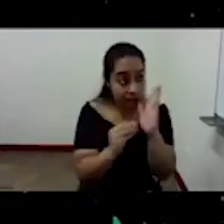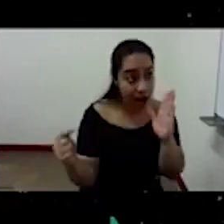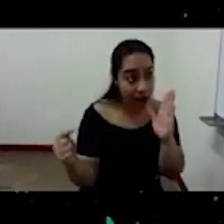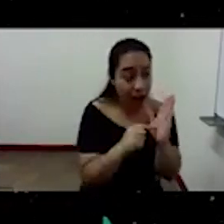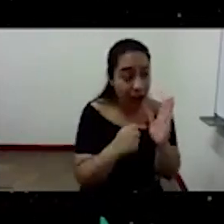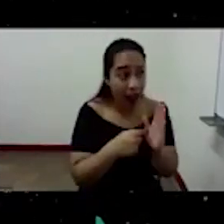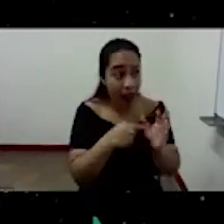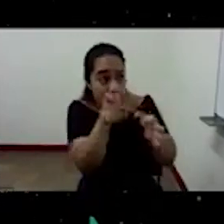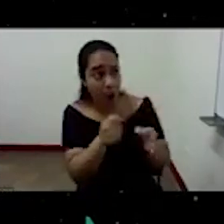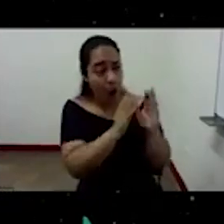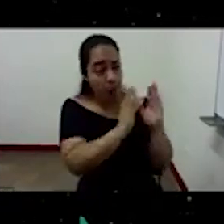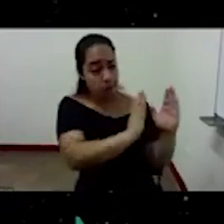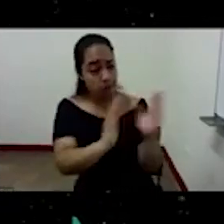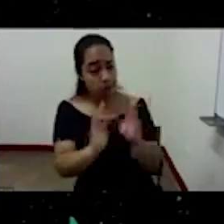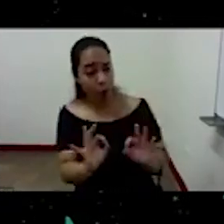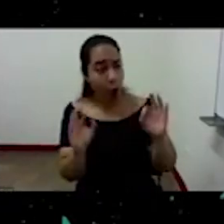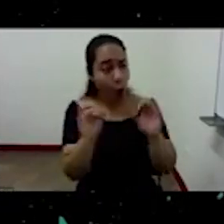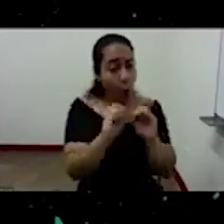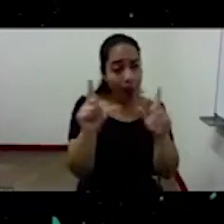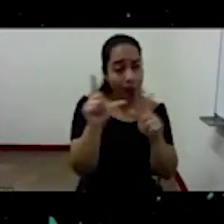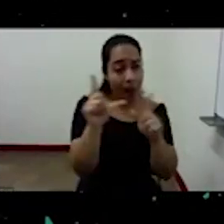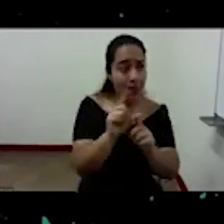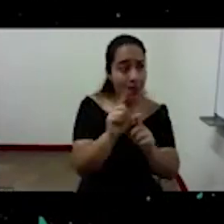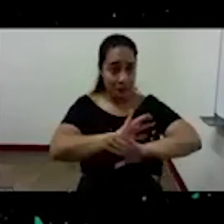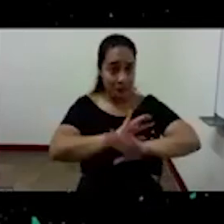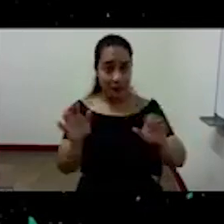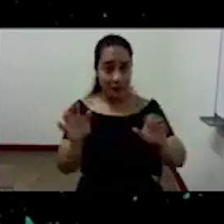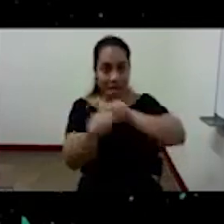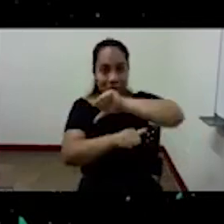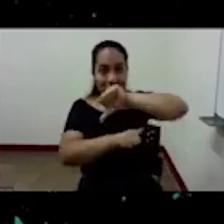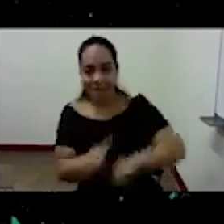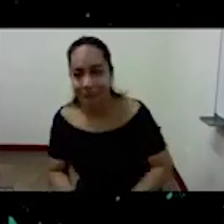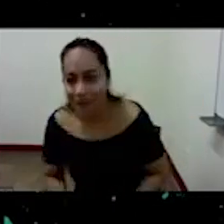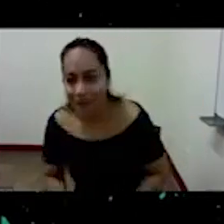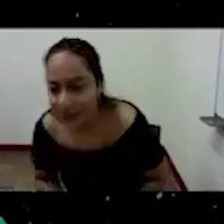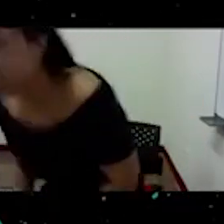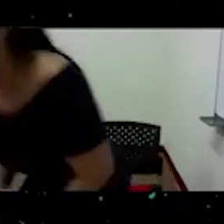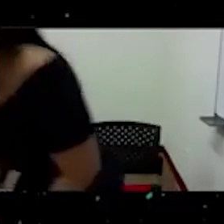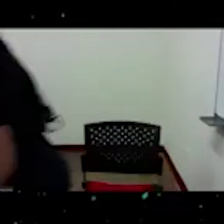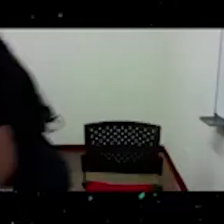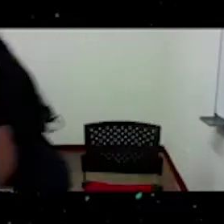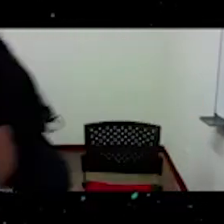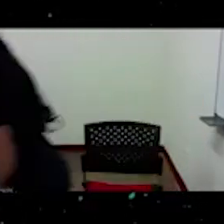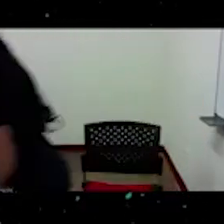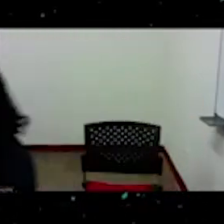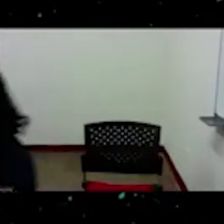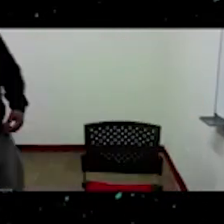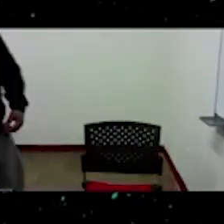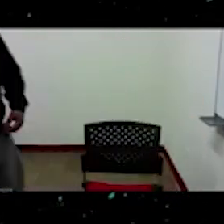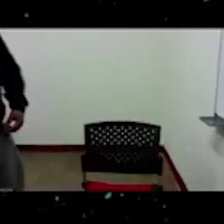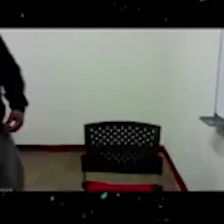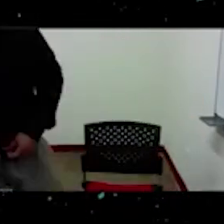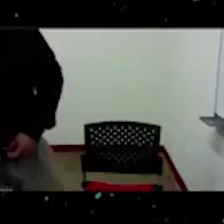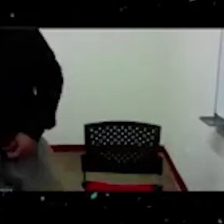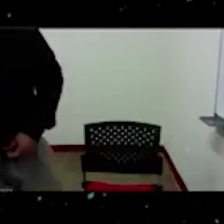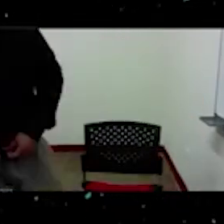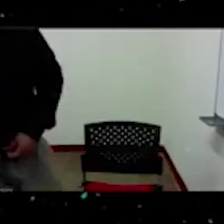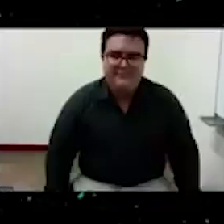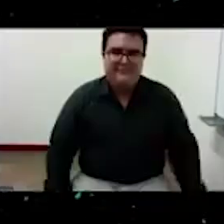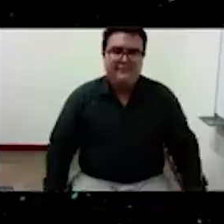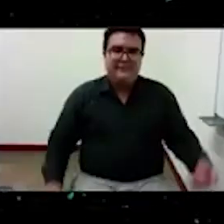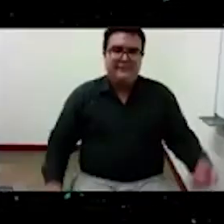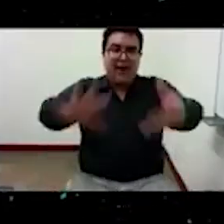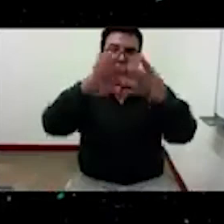según la categoría de la belleza. En realidad, la música y todas las formas de